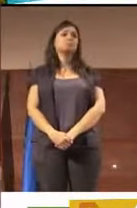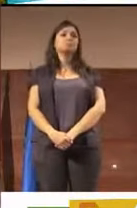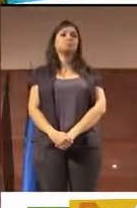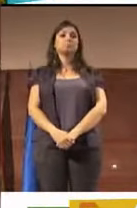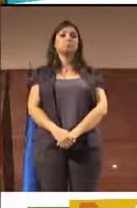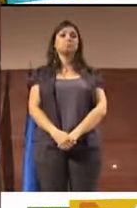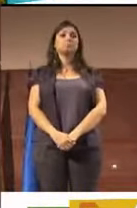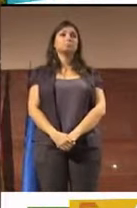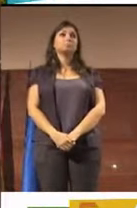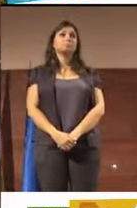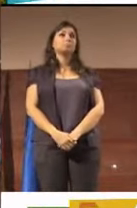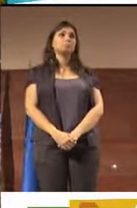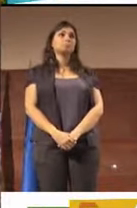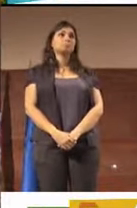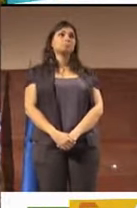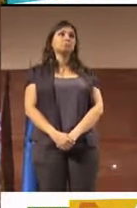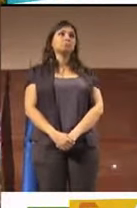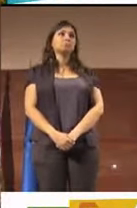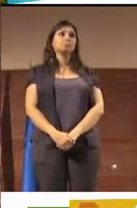¿Cuál es?